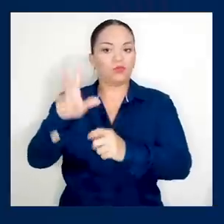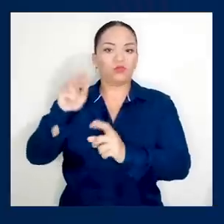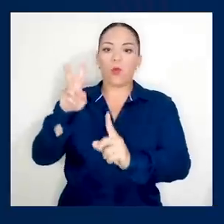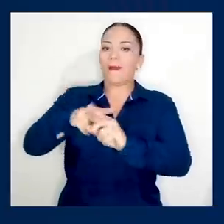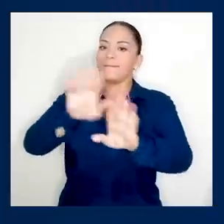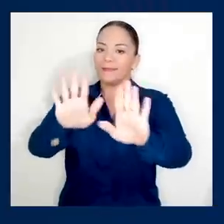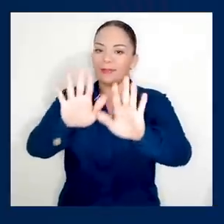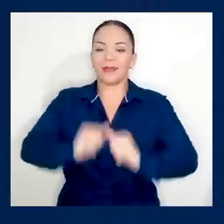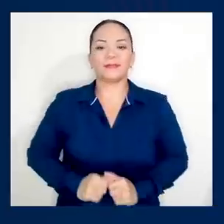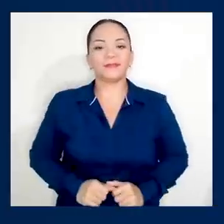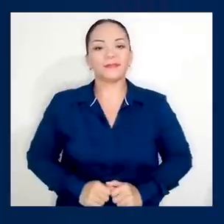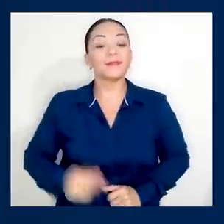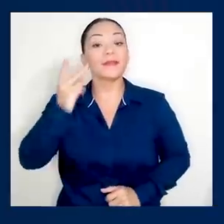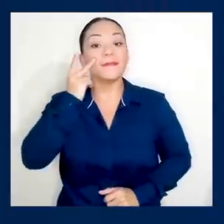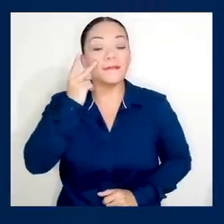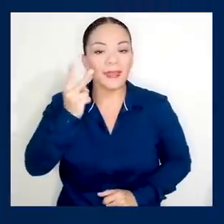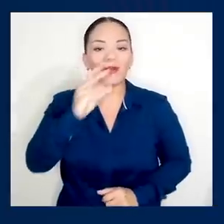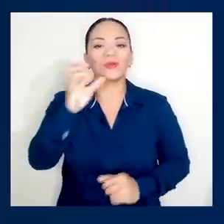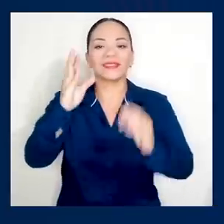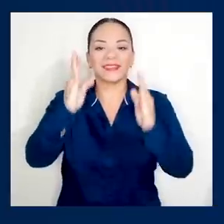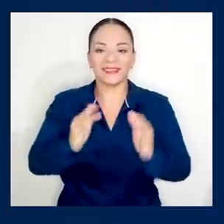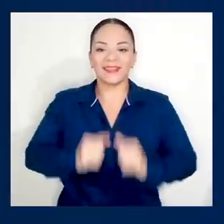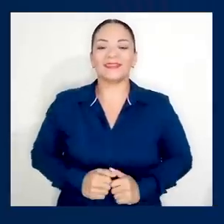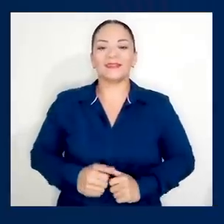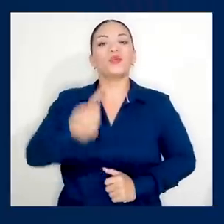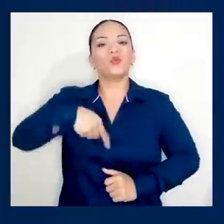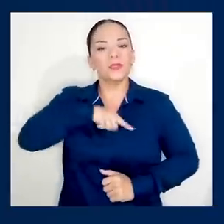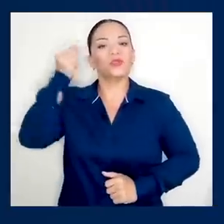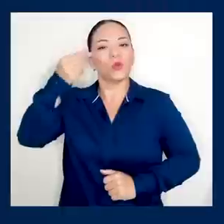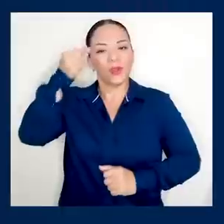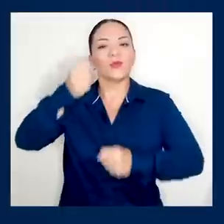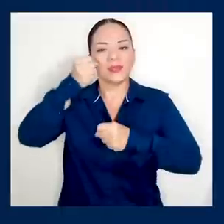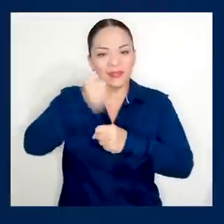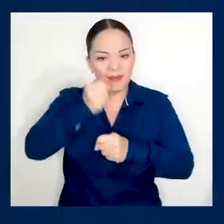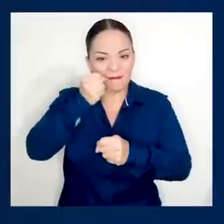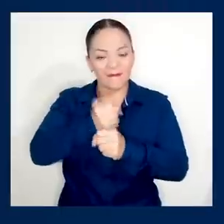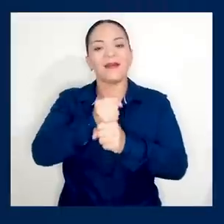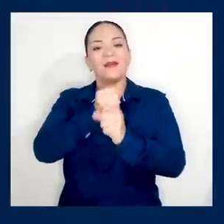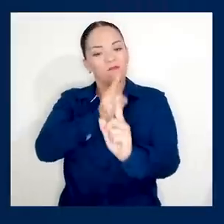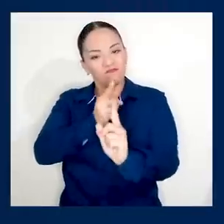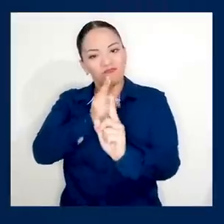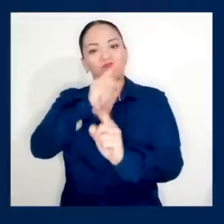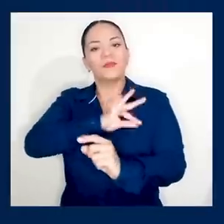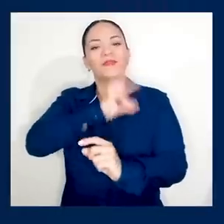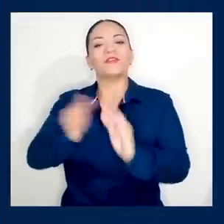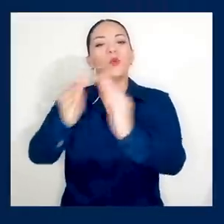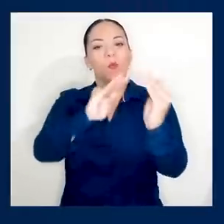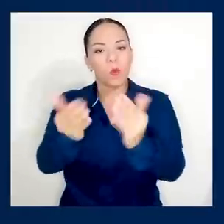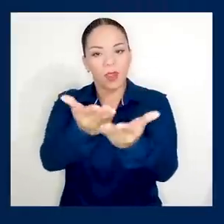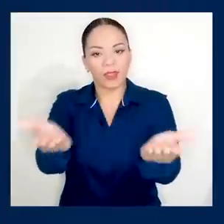va a aplicar. Vean, compatriotas, esta administración trabaja para el